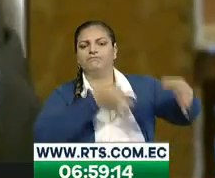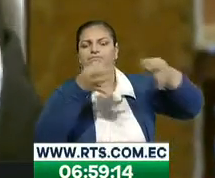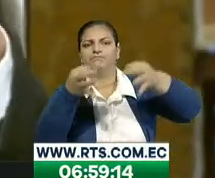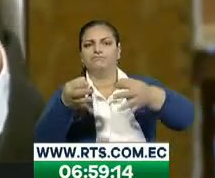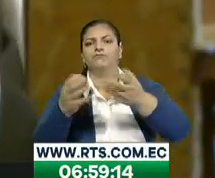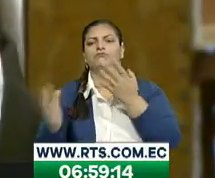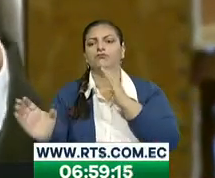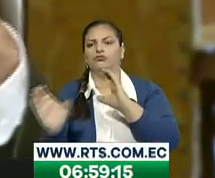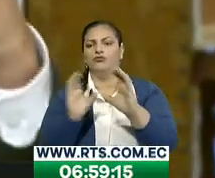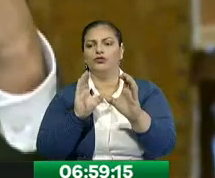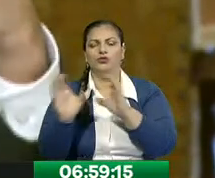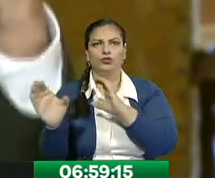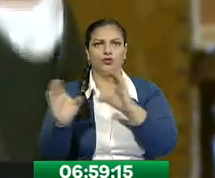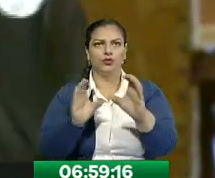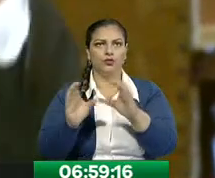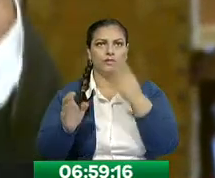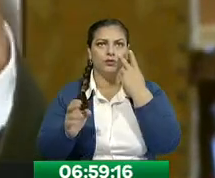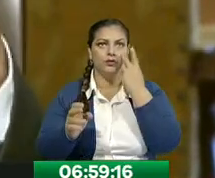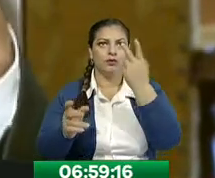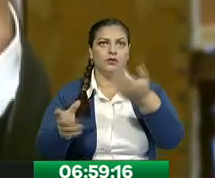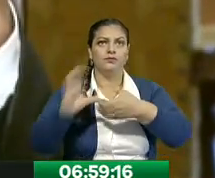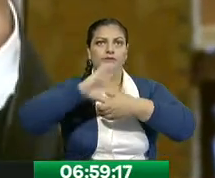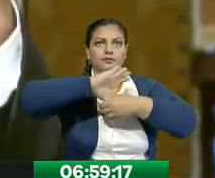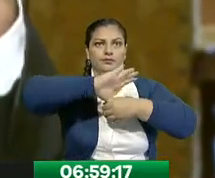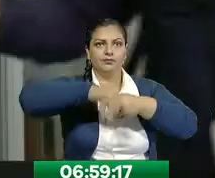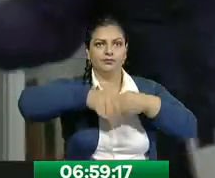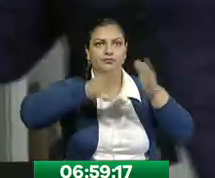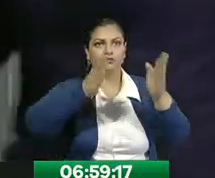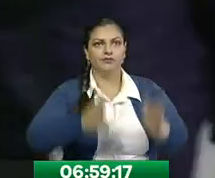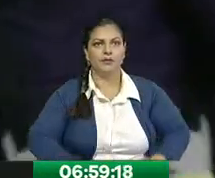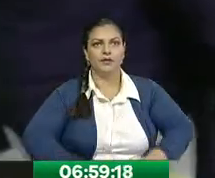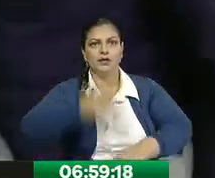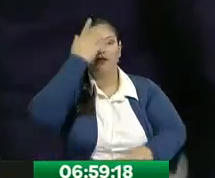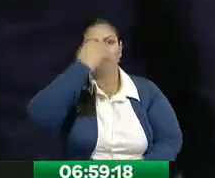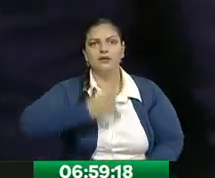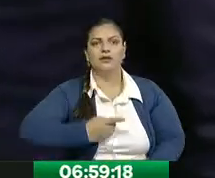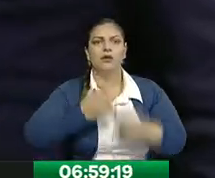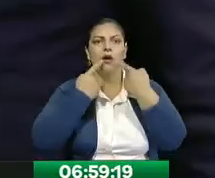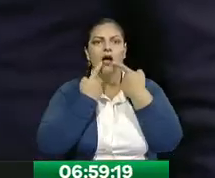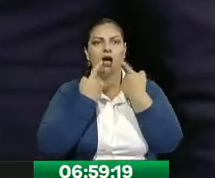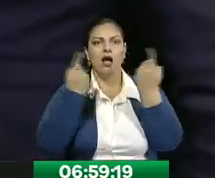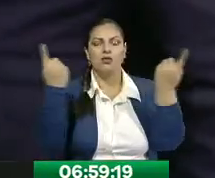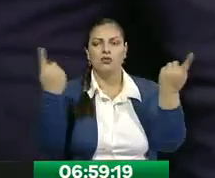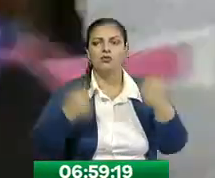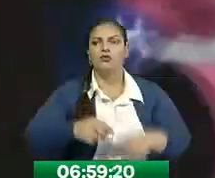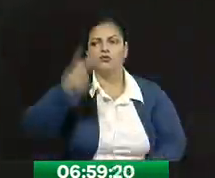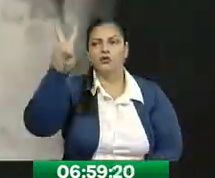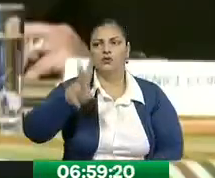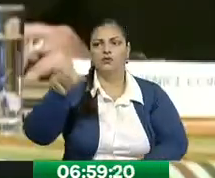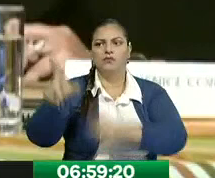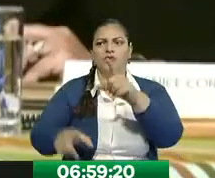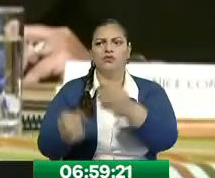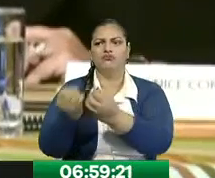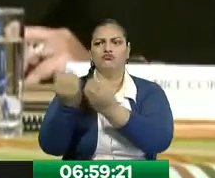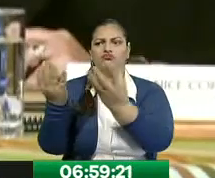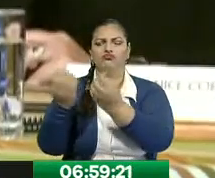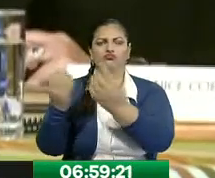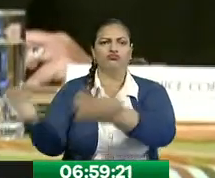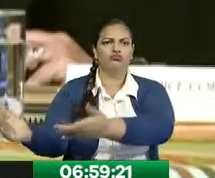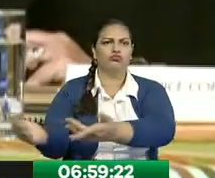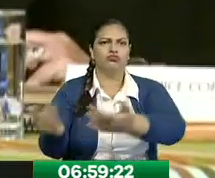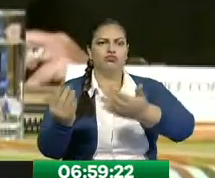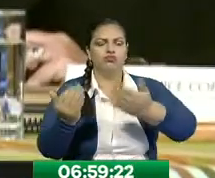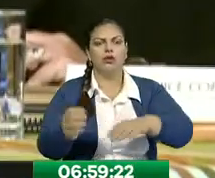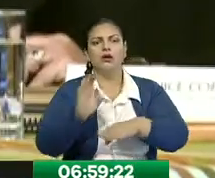El anuncio lo realizó el canciller. Se ha decidido ampliar la emergencia por la situación de los migrantes venezolanos. Además, se confirma que la reunión